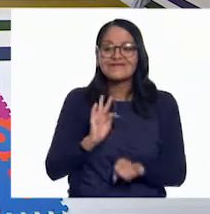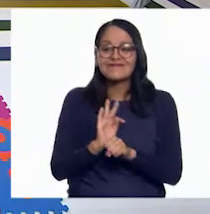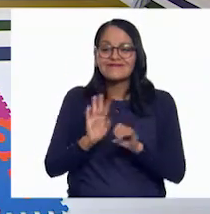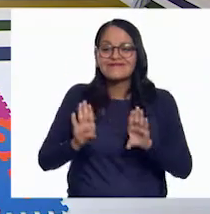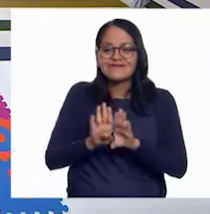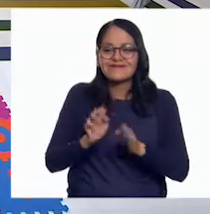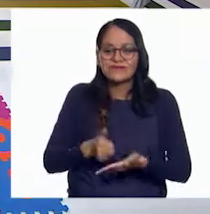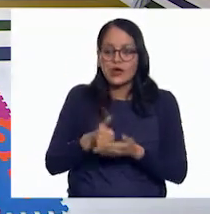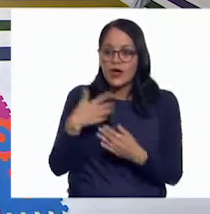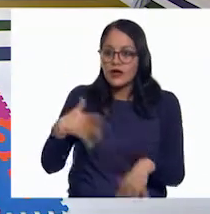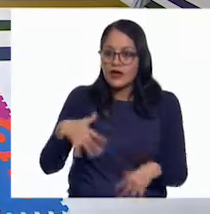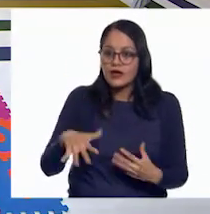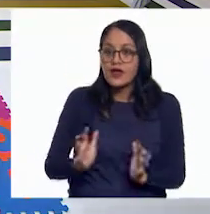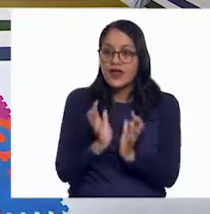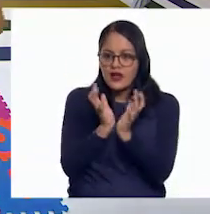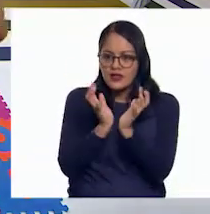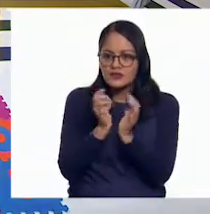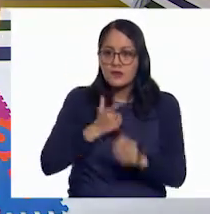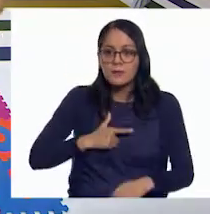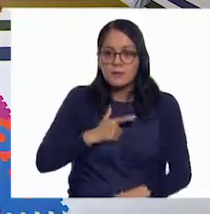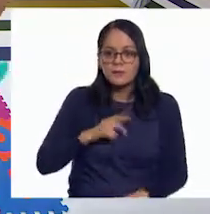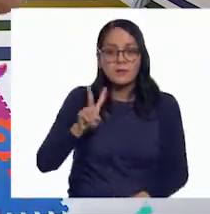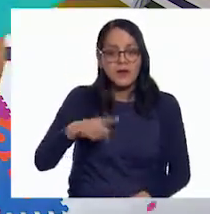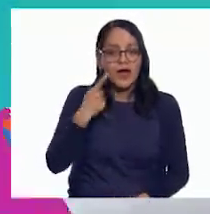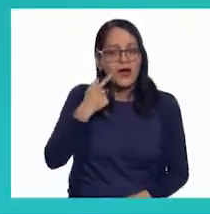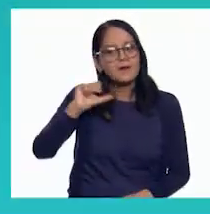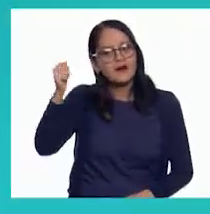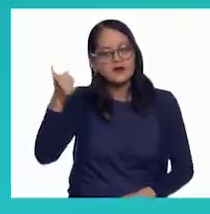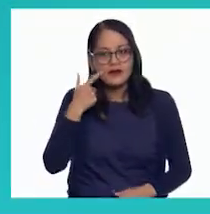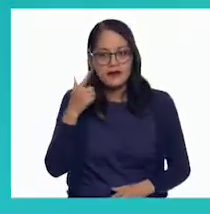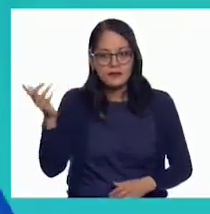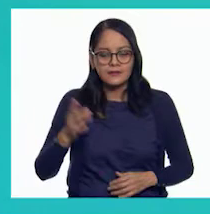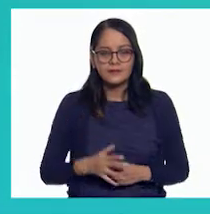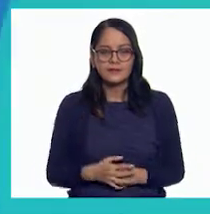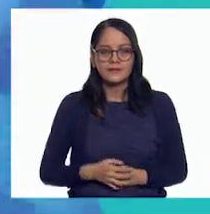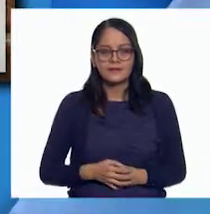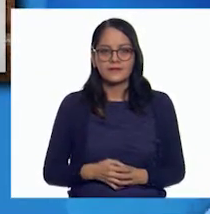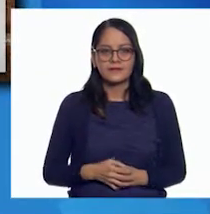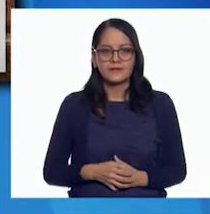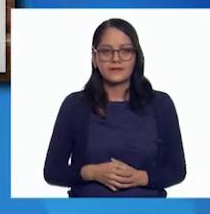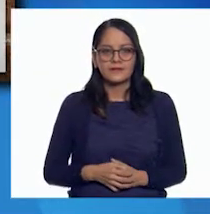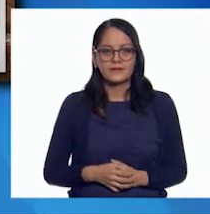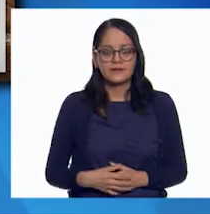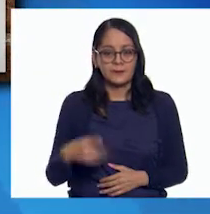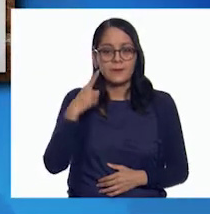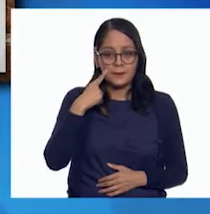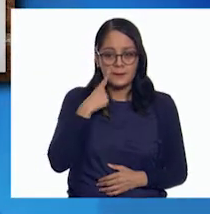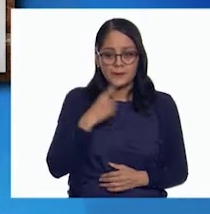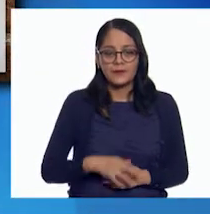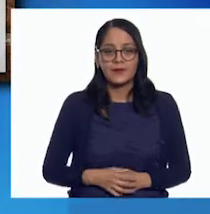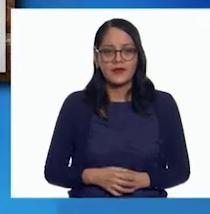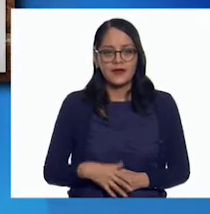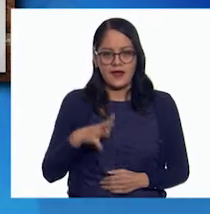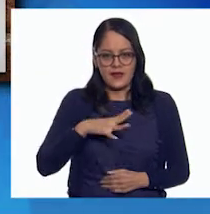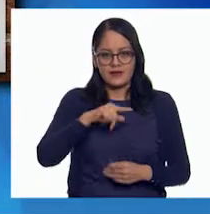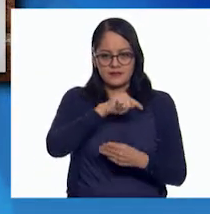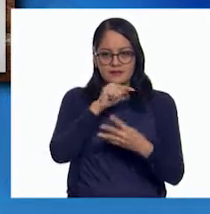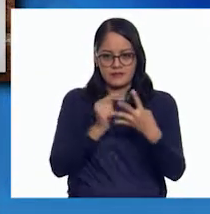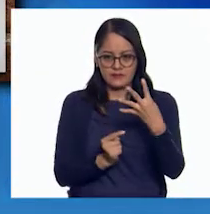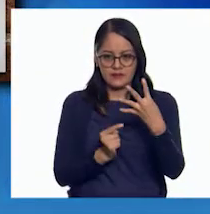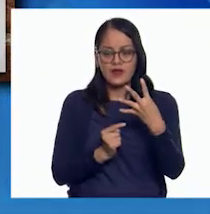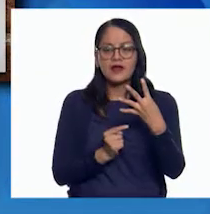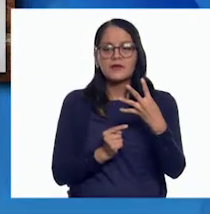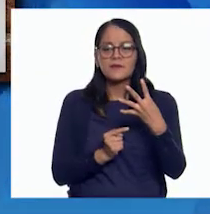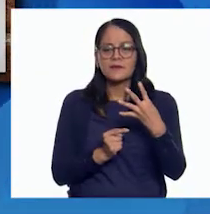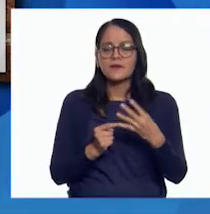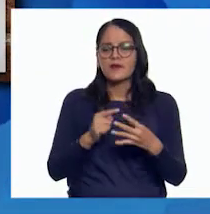porque esa lechuga, la verdad, me sorprendió. A ver cuáles otras acá. Perfecto, a ver. Mira, aquí están varios